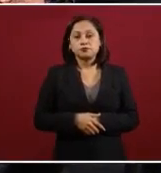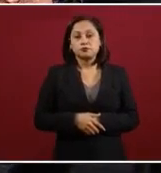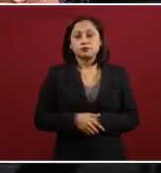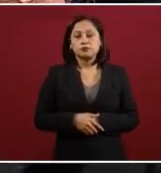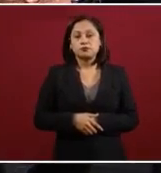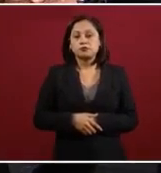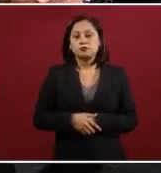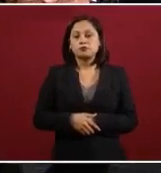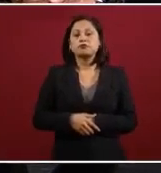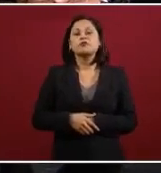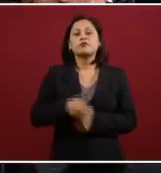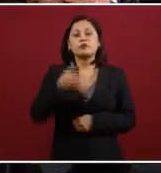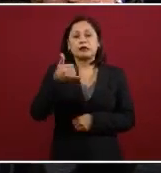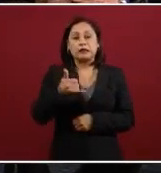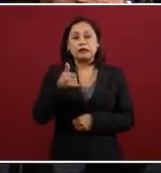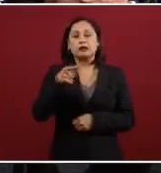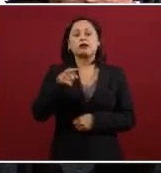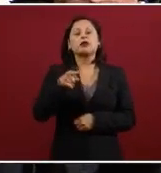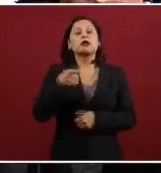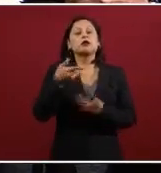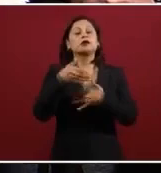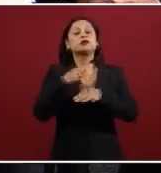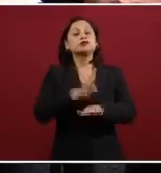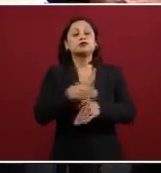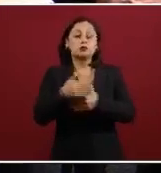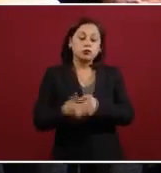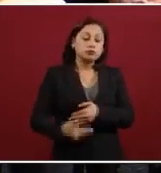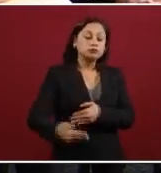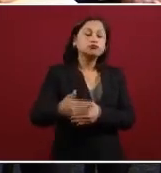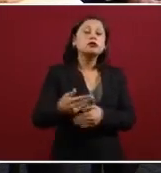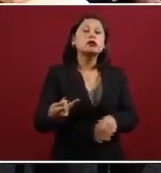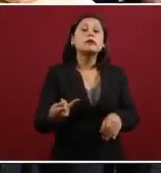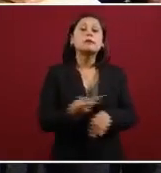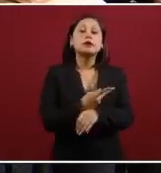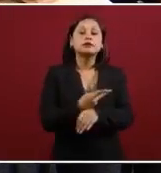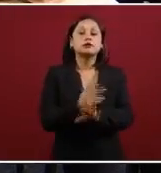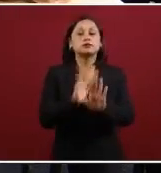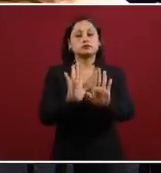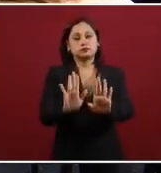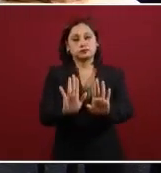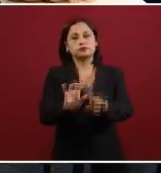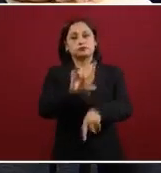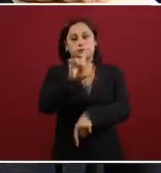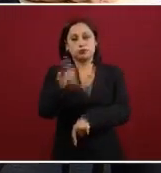tendrá que venir, ya vamos a ir hablando.